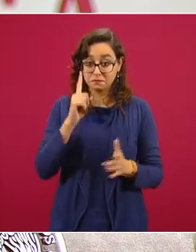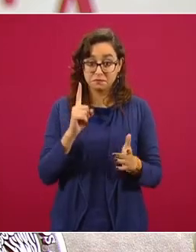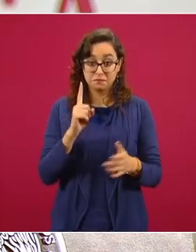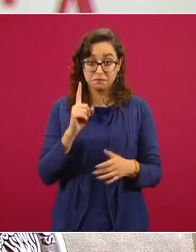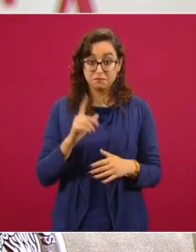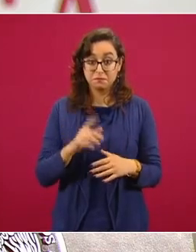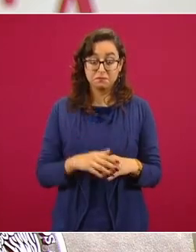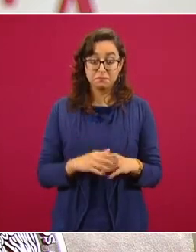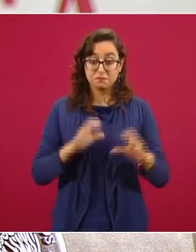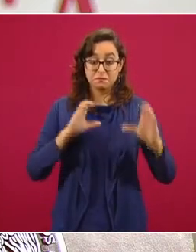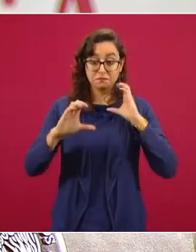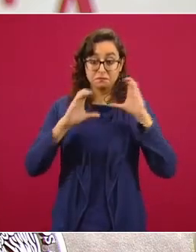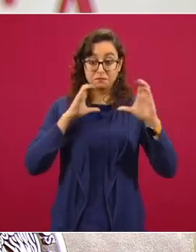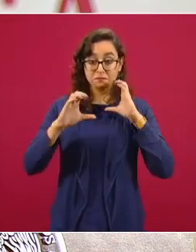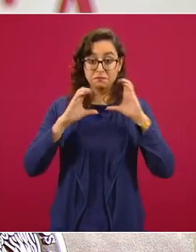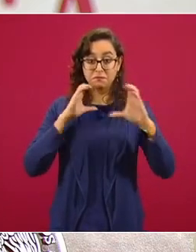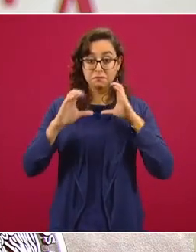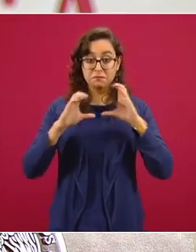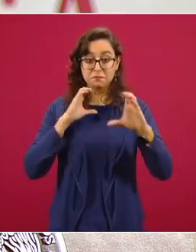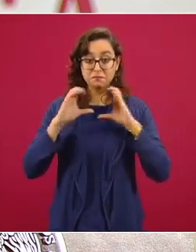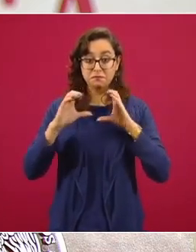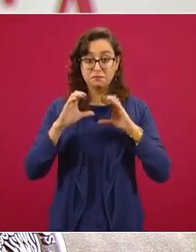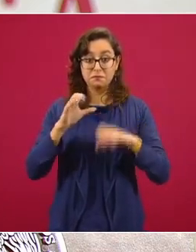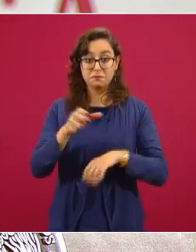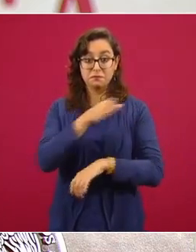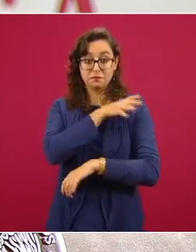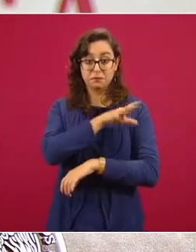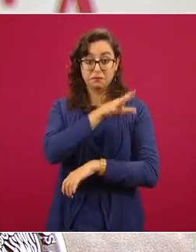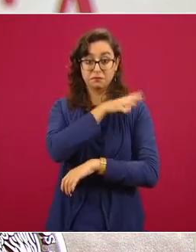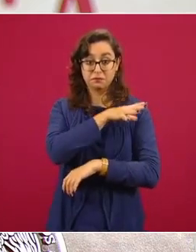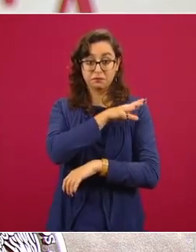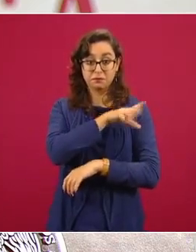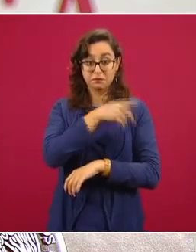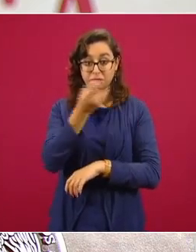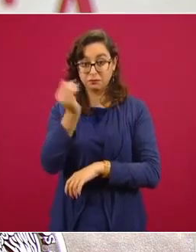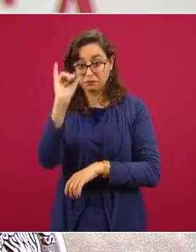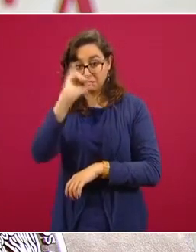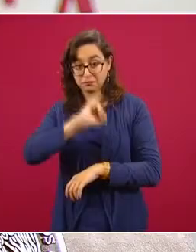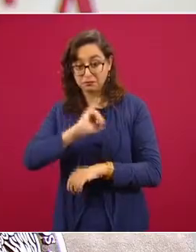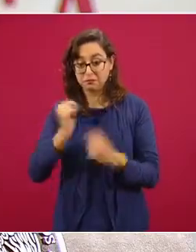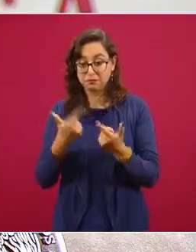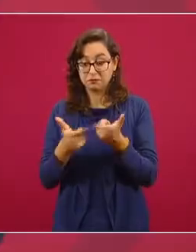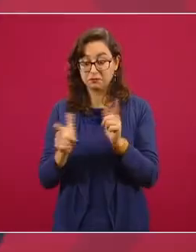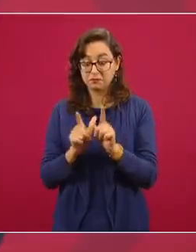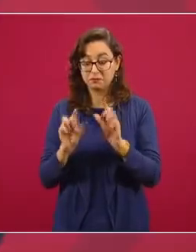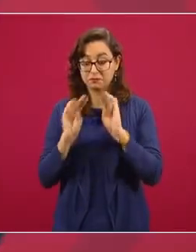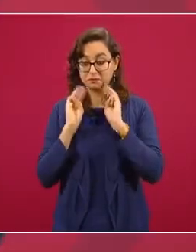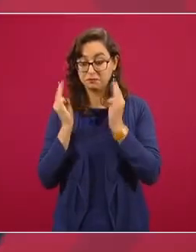o la comunicación entre el general y el jefe de la banda.